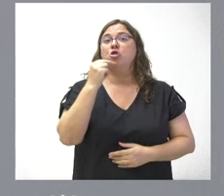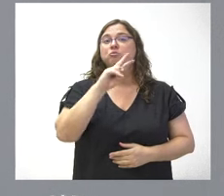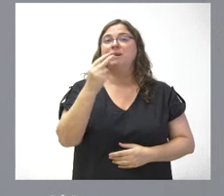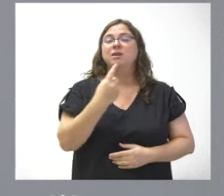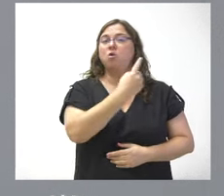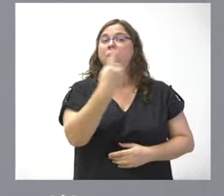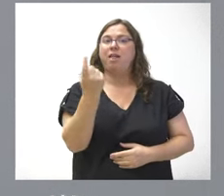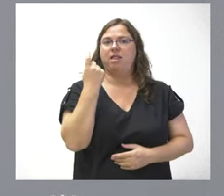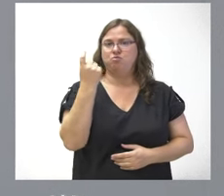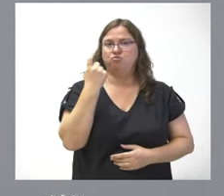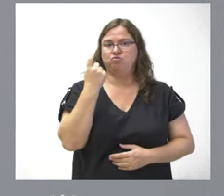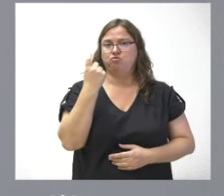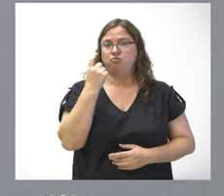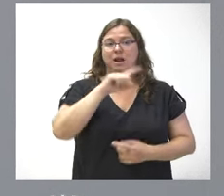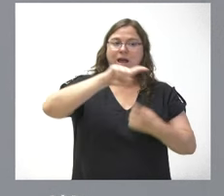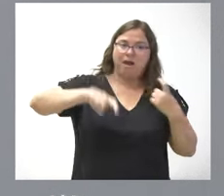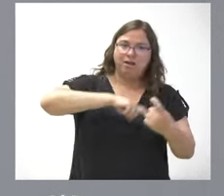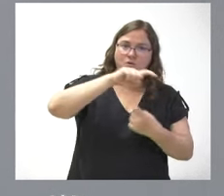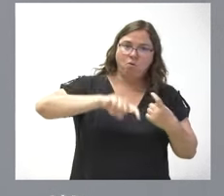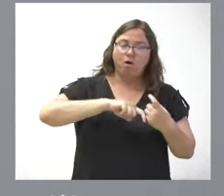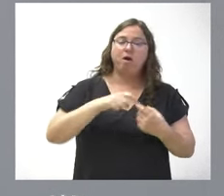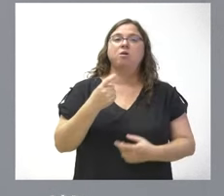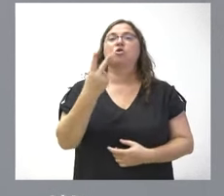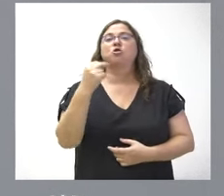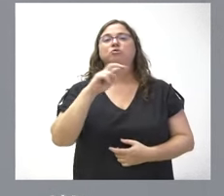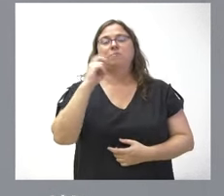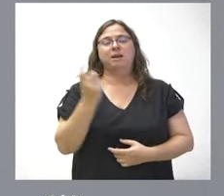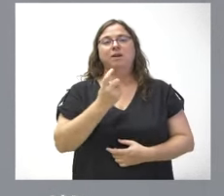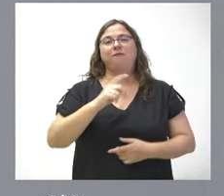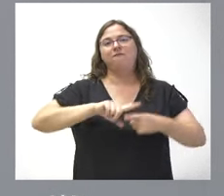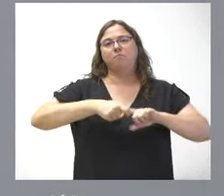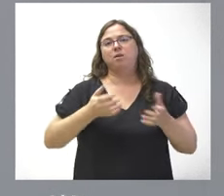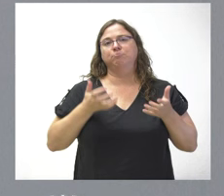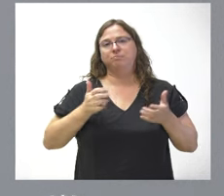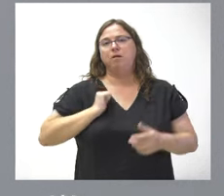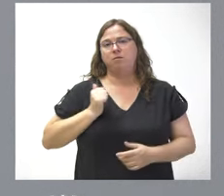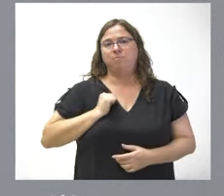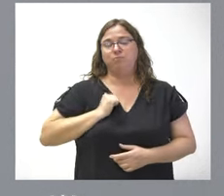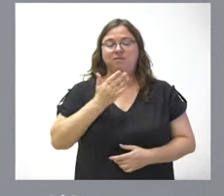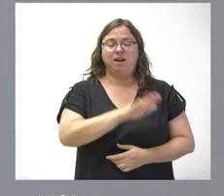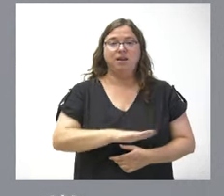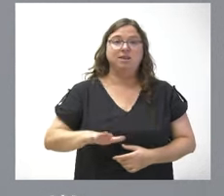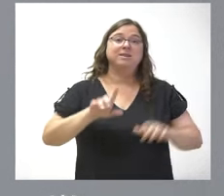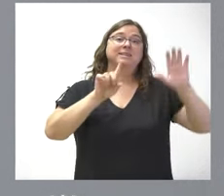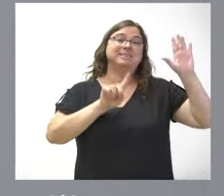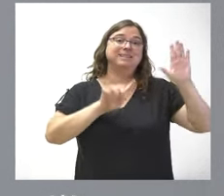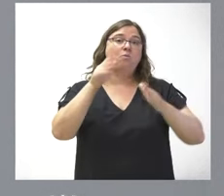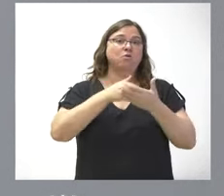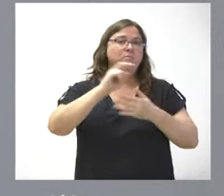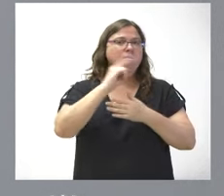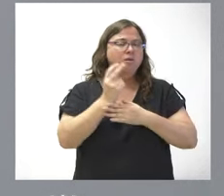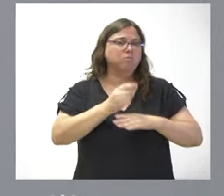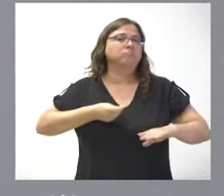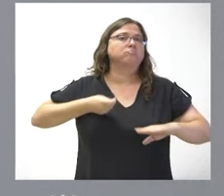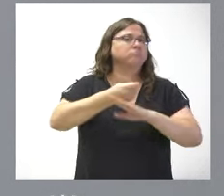cada alumno y año de lo cual se van a afici lógicamente la familia con estos niños 64 millones de euros que son aportados